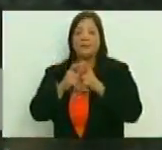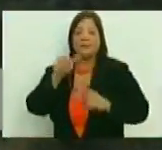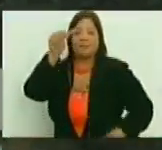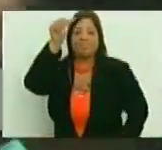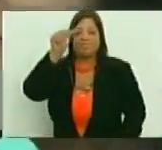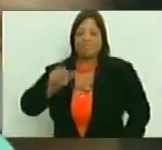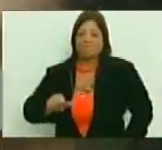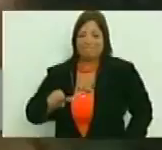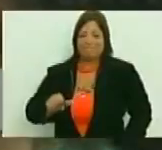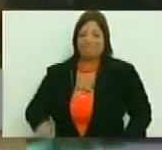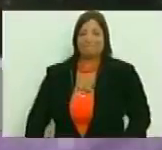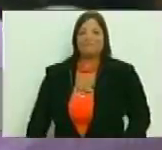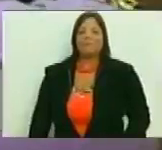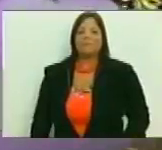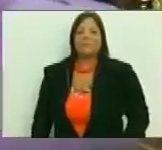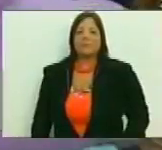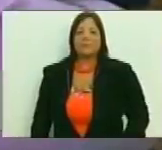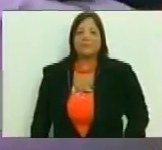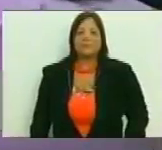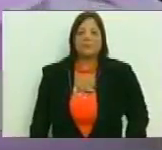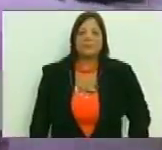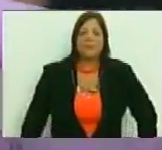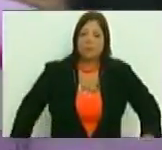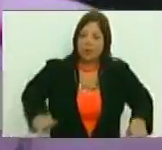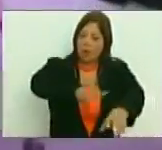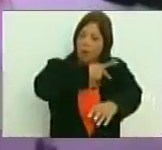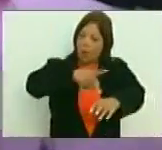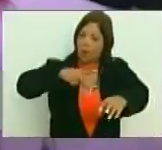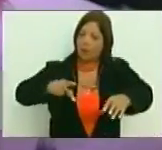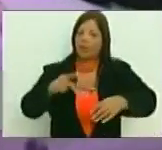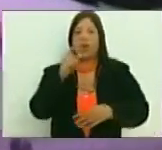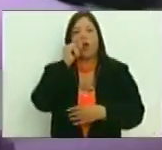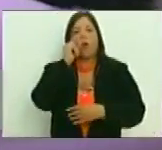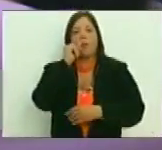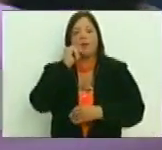la palabra el poeta Oscar Alvarado.